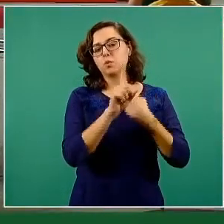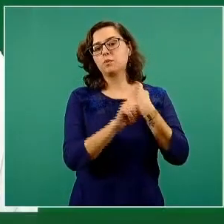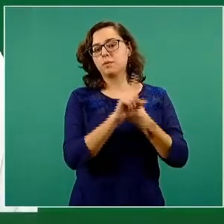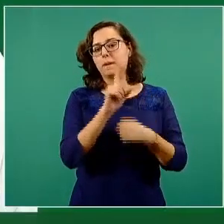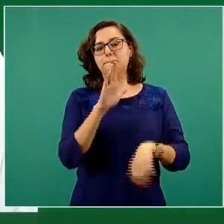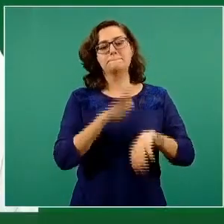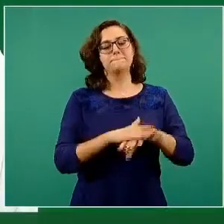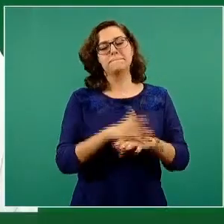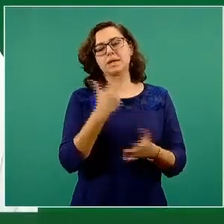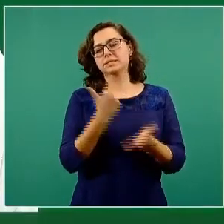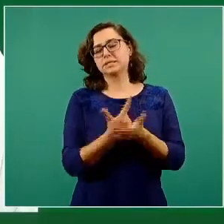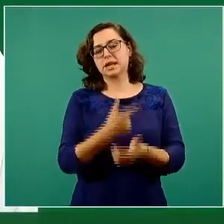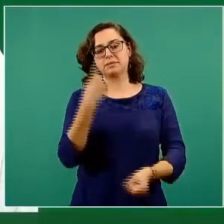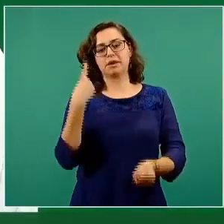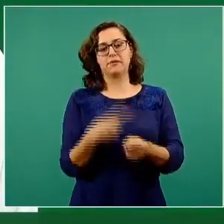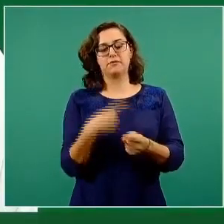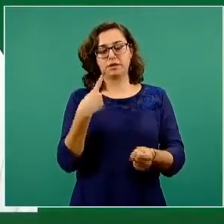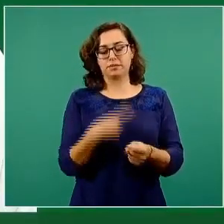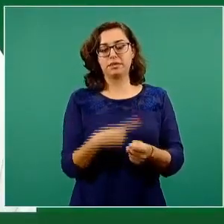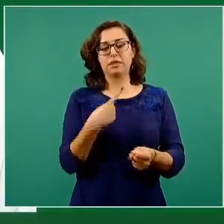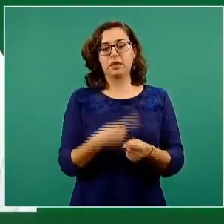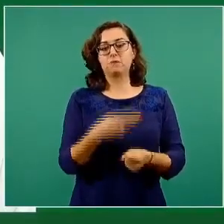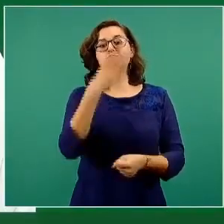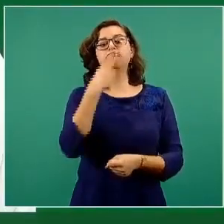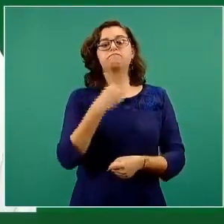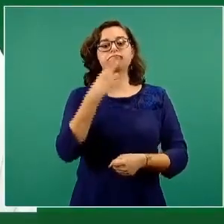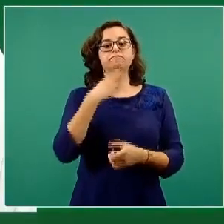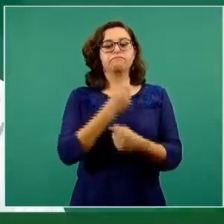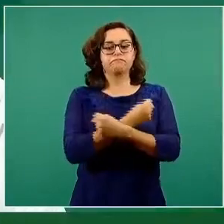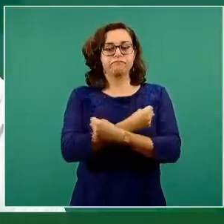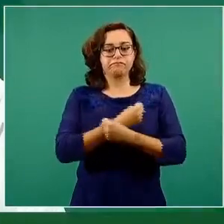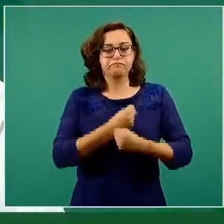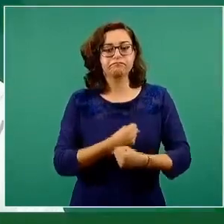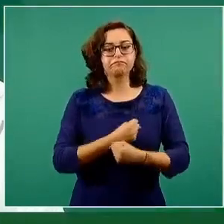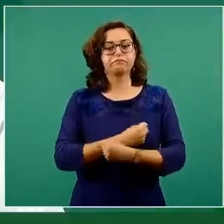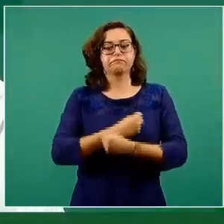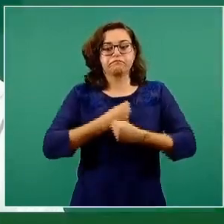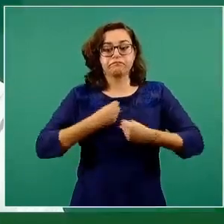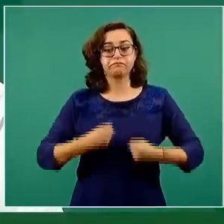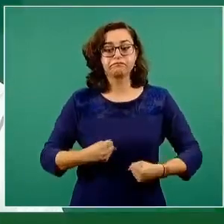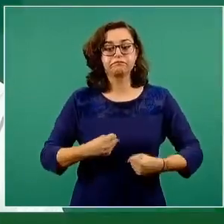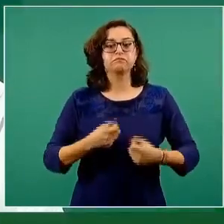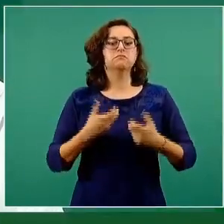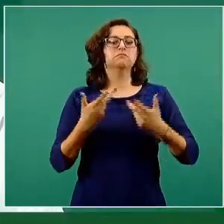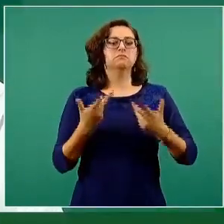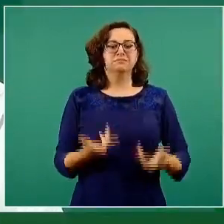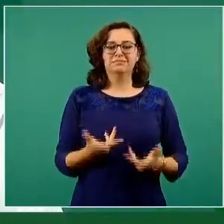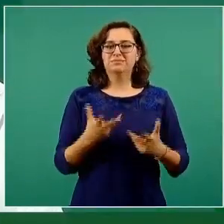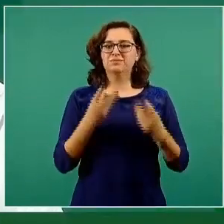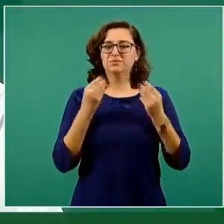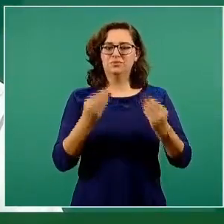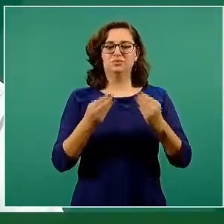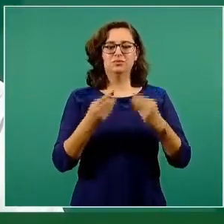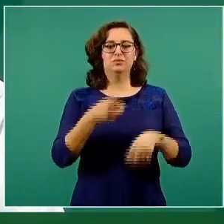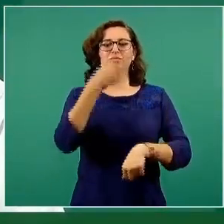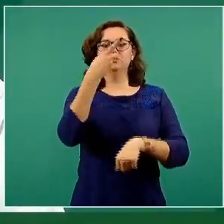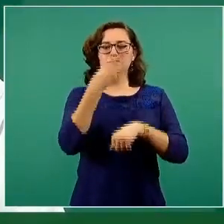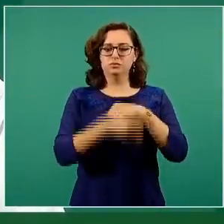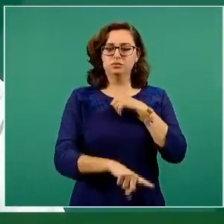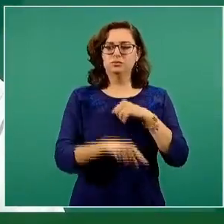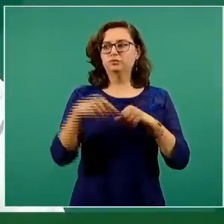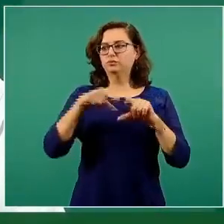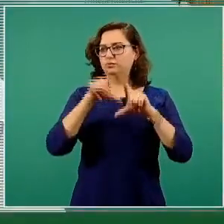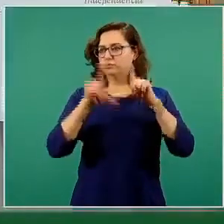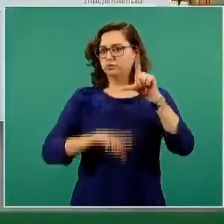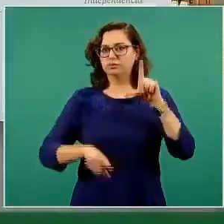enormes epidemias de enfermedades crónicas, diabetes, obesidad, sobrepeso, etcétera, que tanto han dañado a México, tanto han